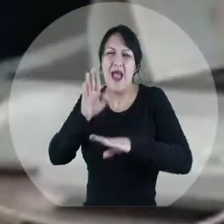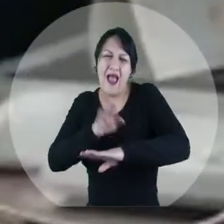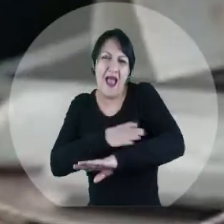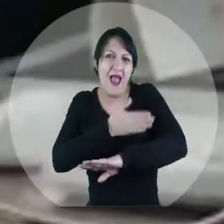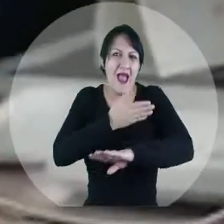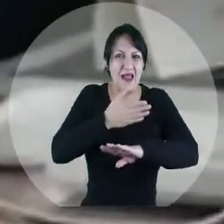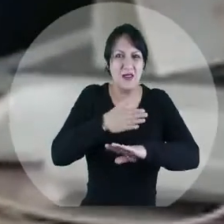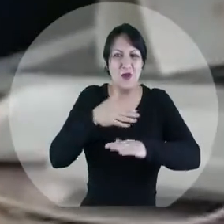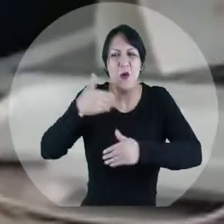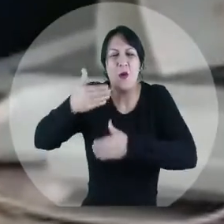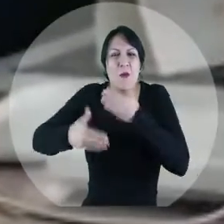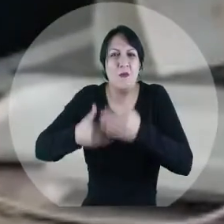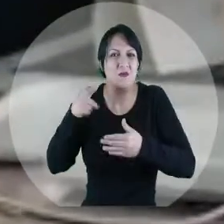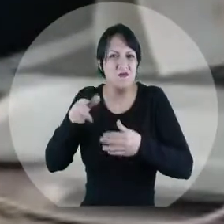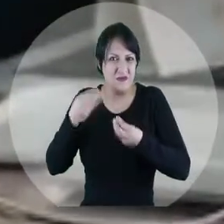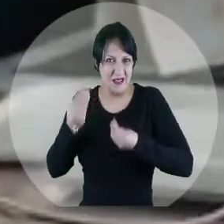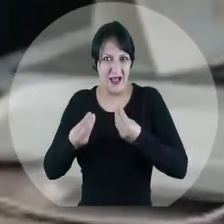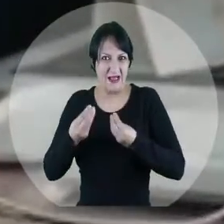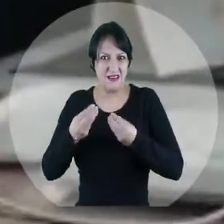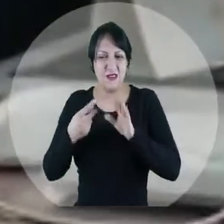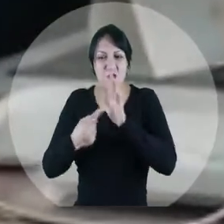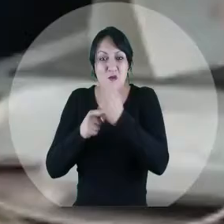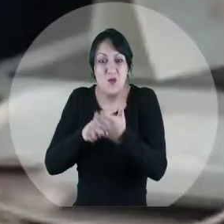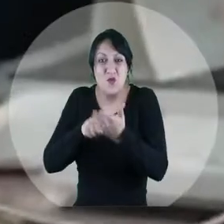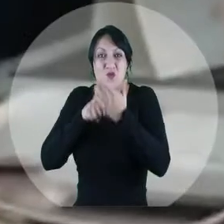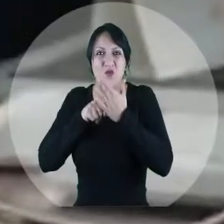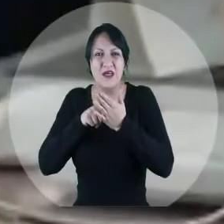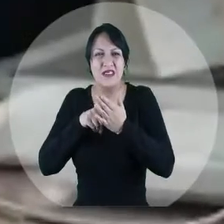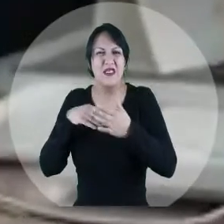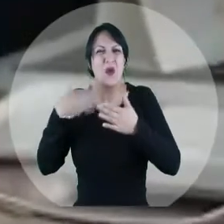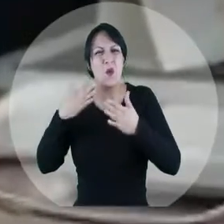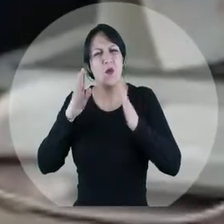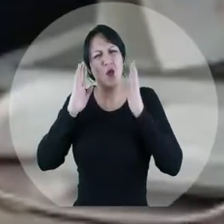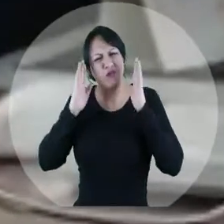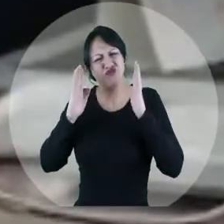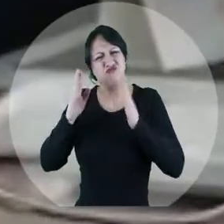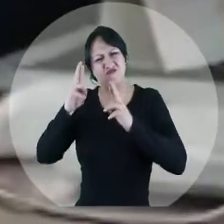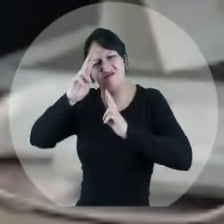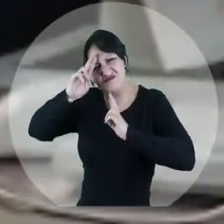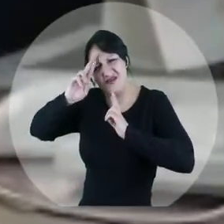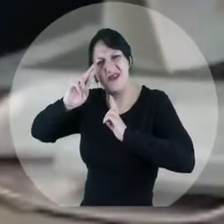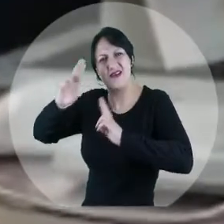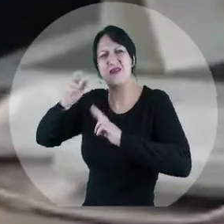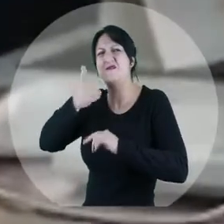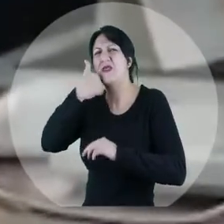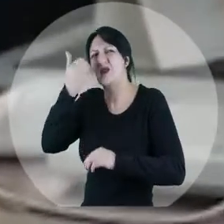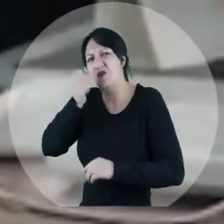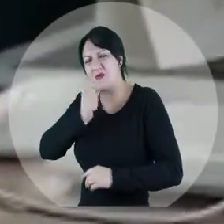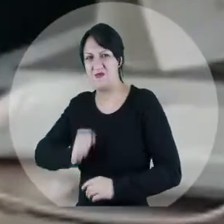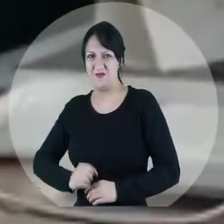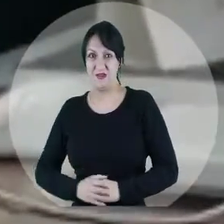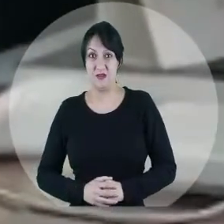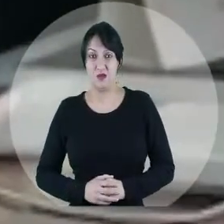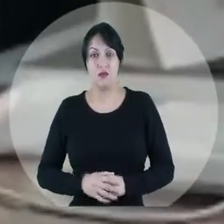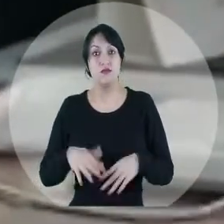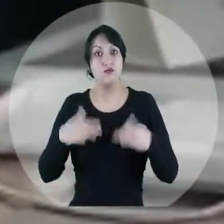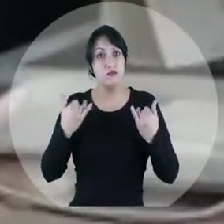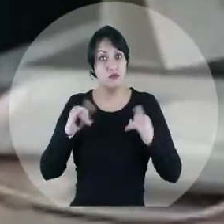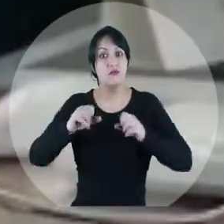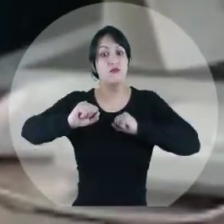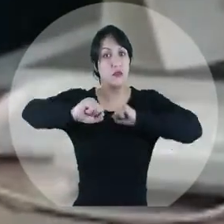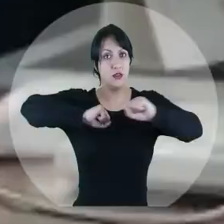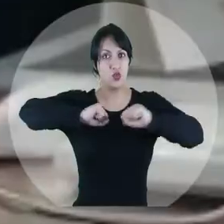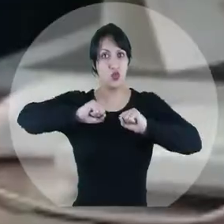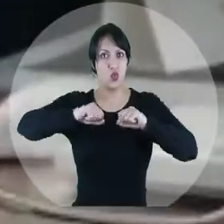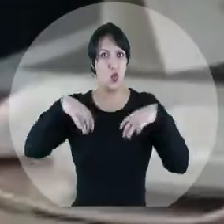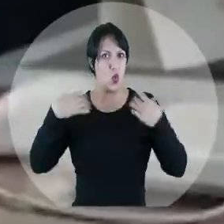canción, desarrollando cualquier tipo de proceso que fomente ese buen trato, ese respeto a